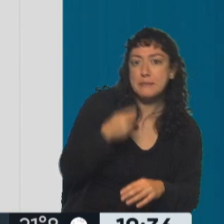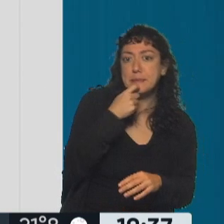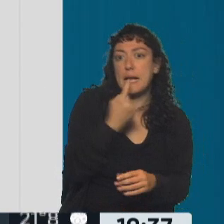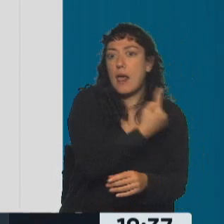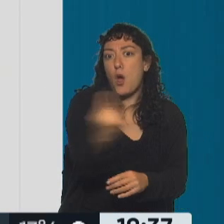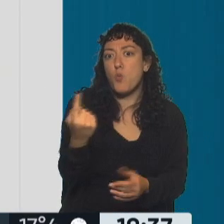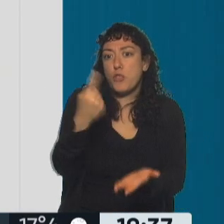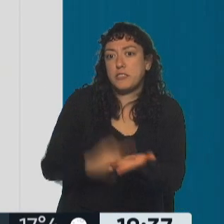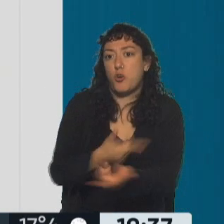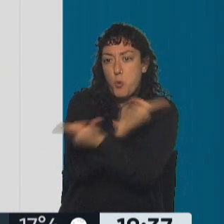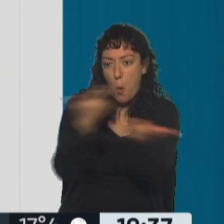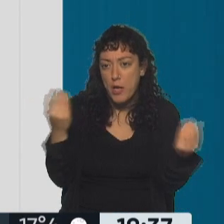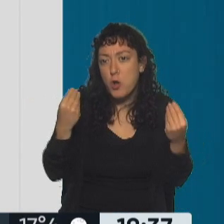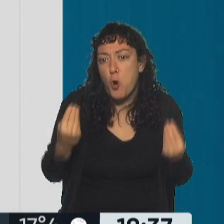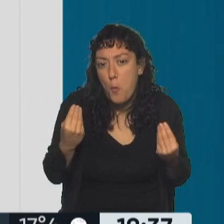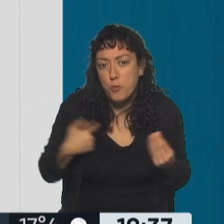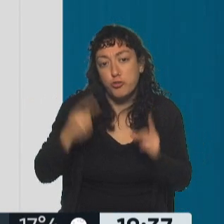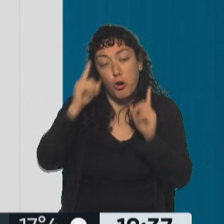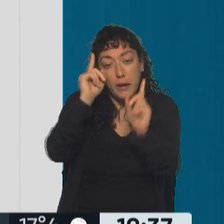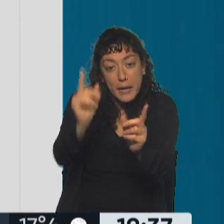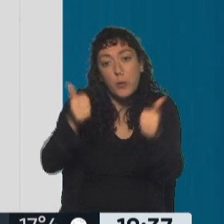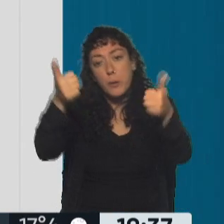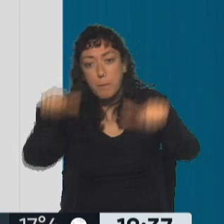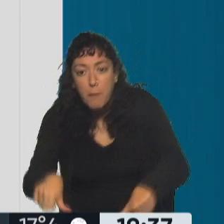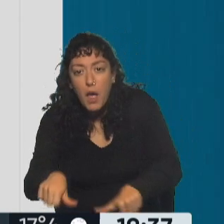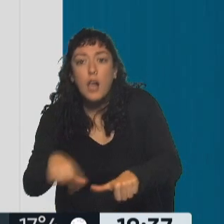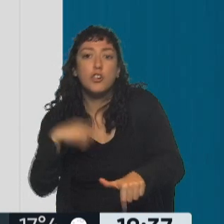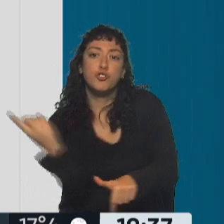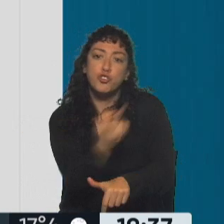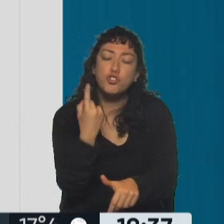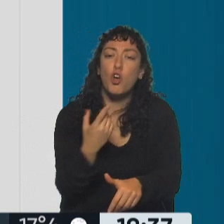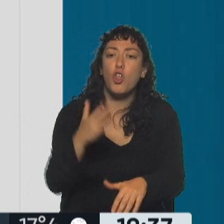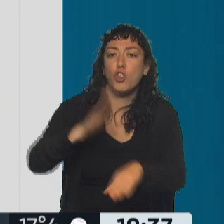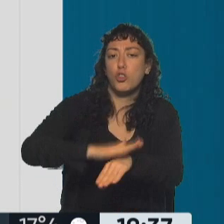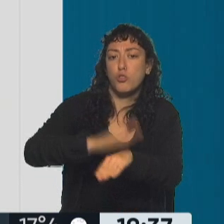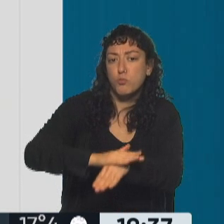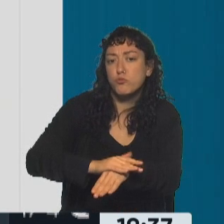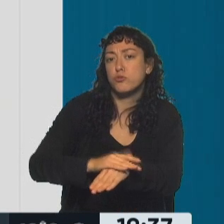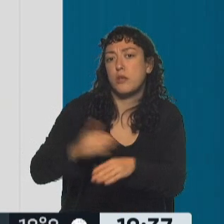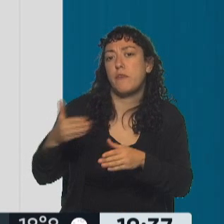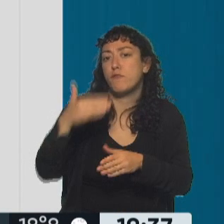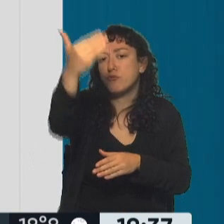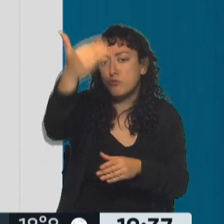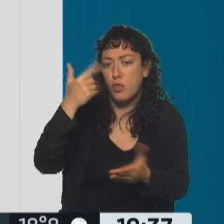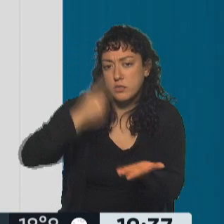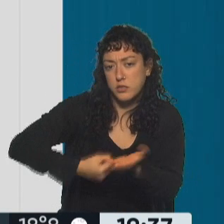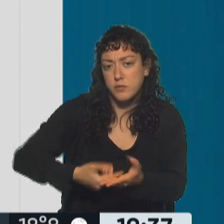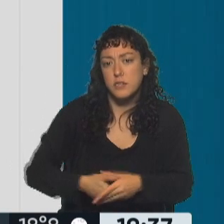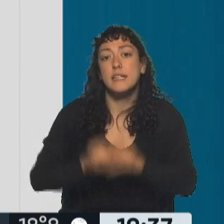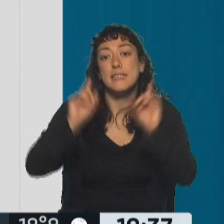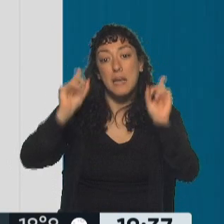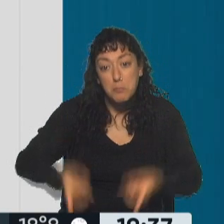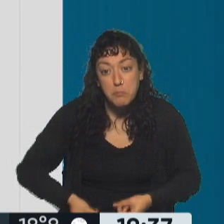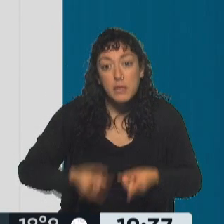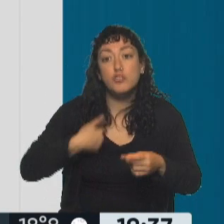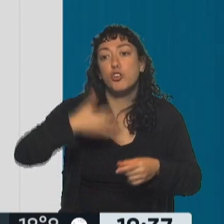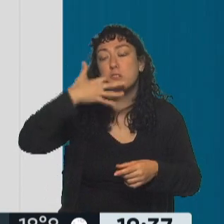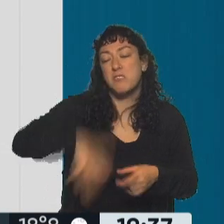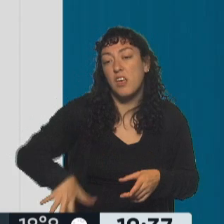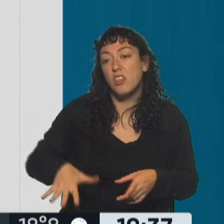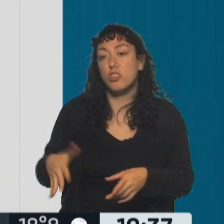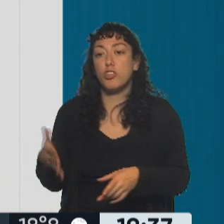al anterior y dice, quiero dejar claro que en ningún momento cuestioné a María Eugenia por su decisión de apoyar públicamente